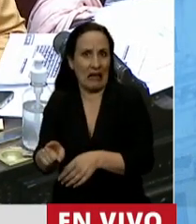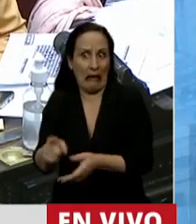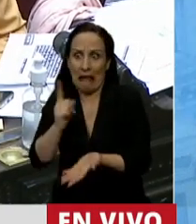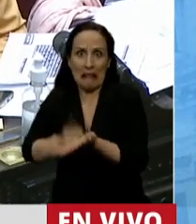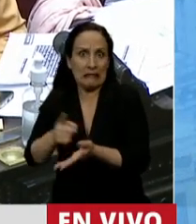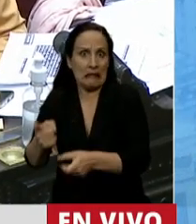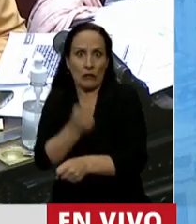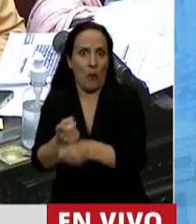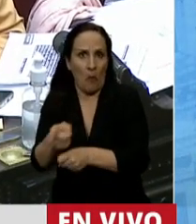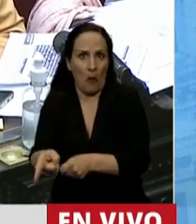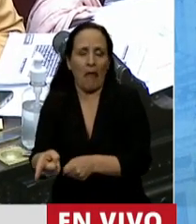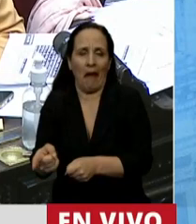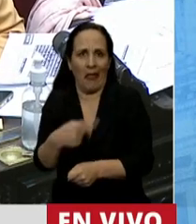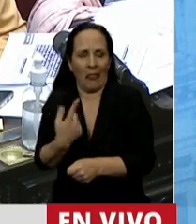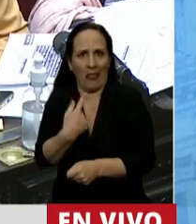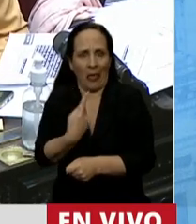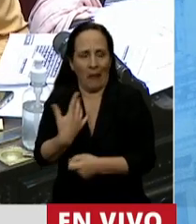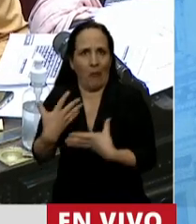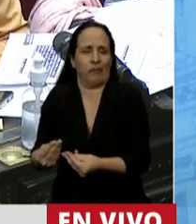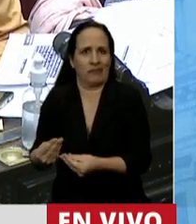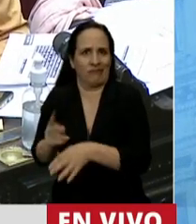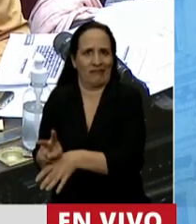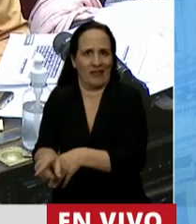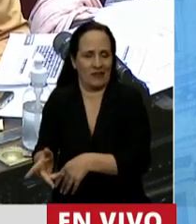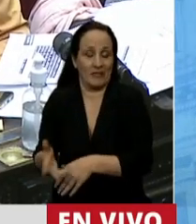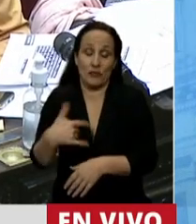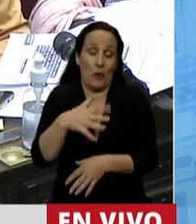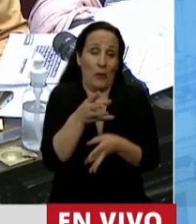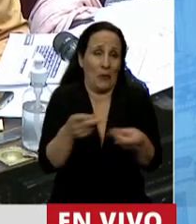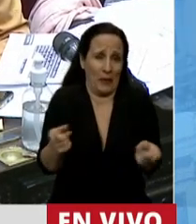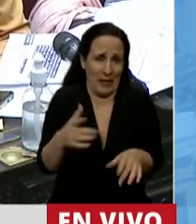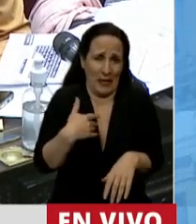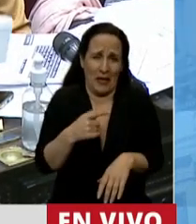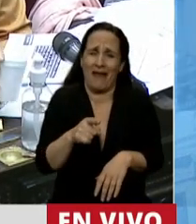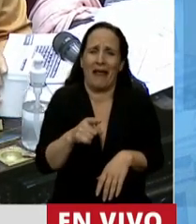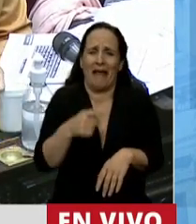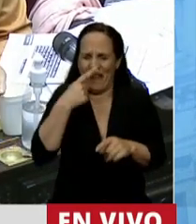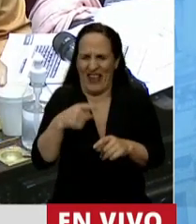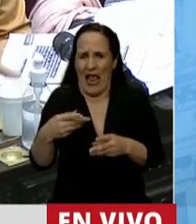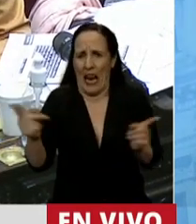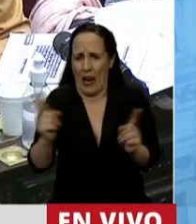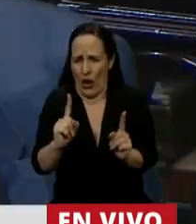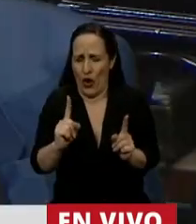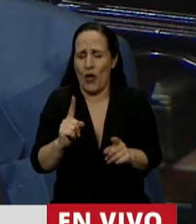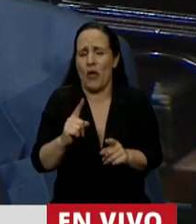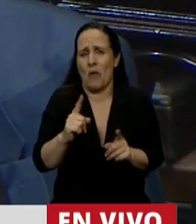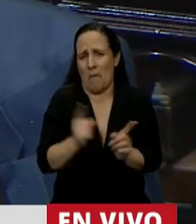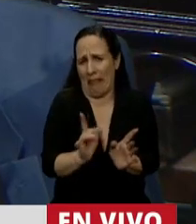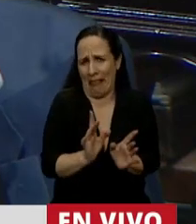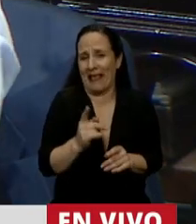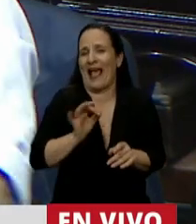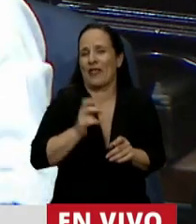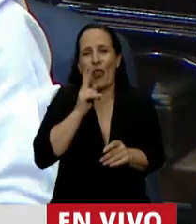cuerpo. Presidente, voy a ir concluyendo, no me va a tomar demasiado tiempo esta parte final, pero lo dijimos